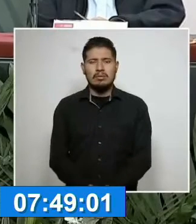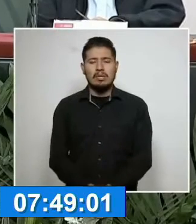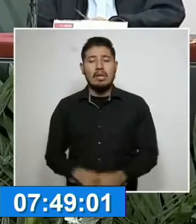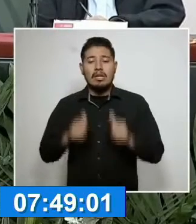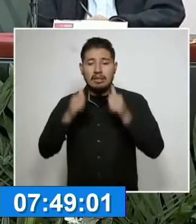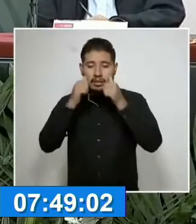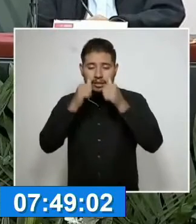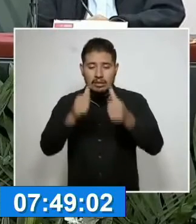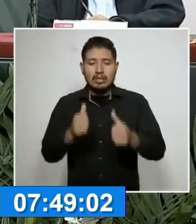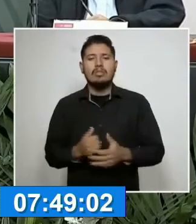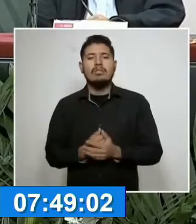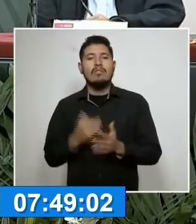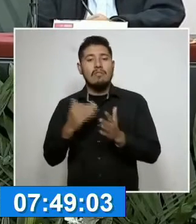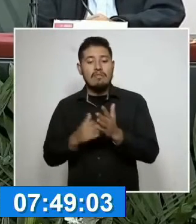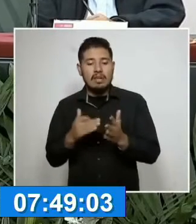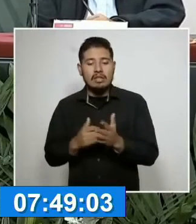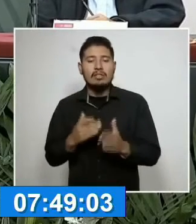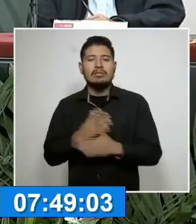atendiendo las causas